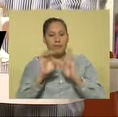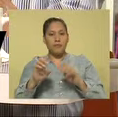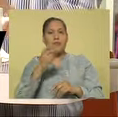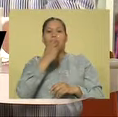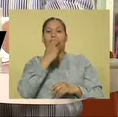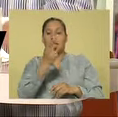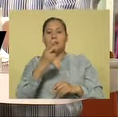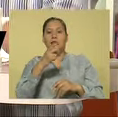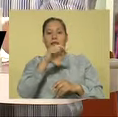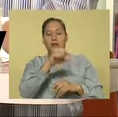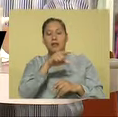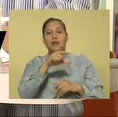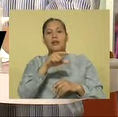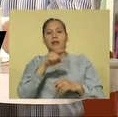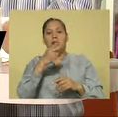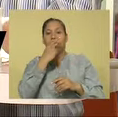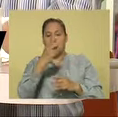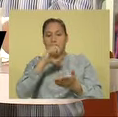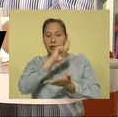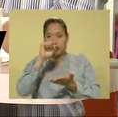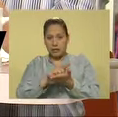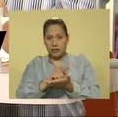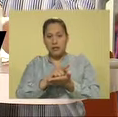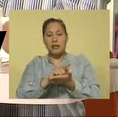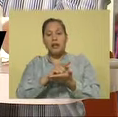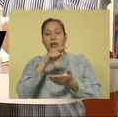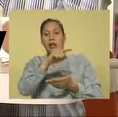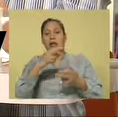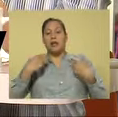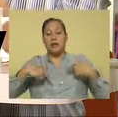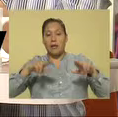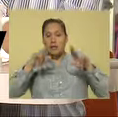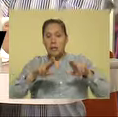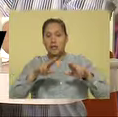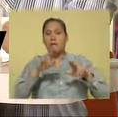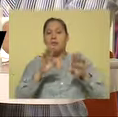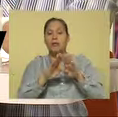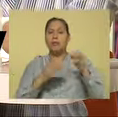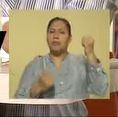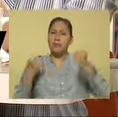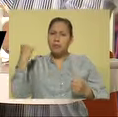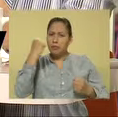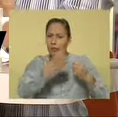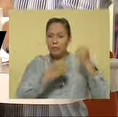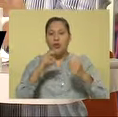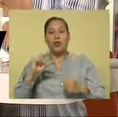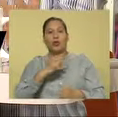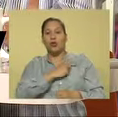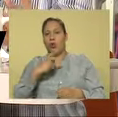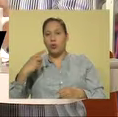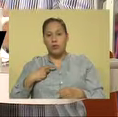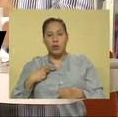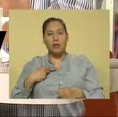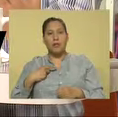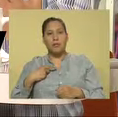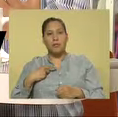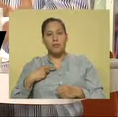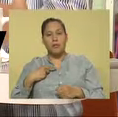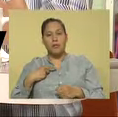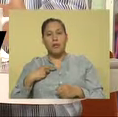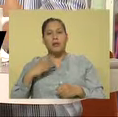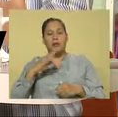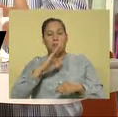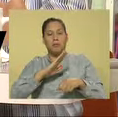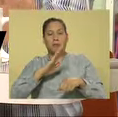dice el código que la rehabilitación que se le de a un generador de violencia no debe rebasar Más allá de la